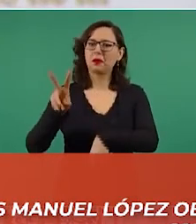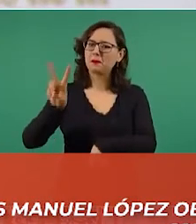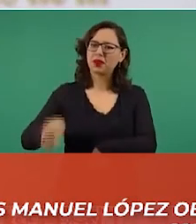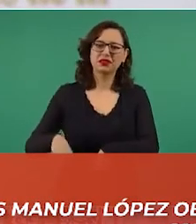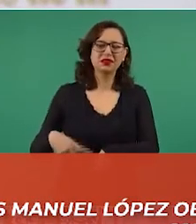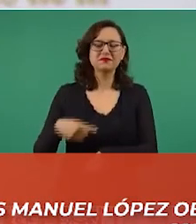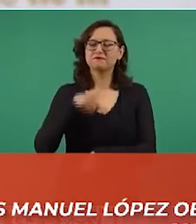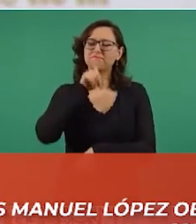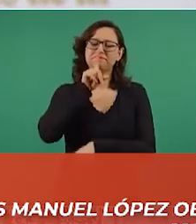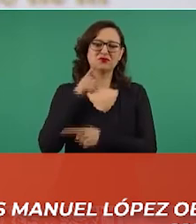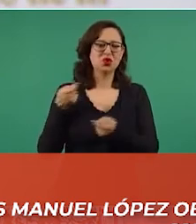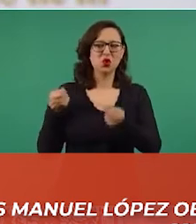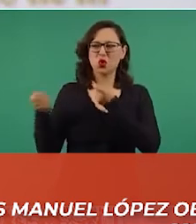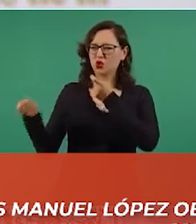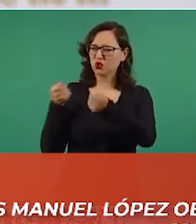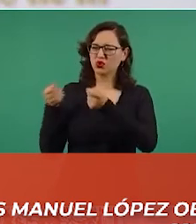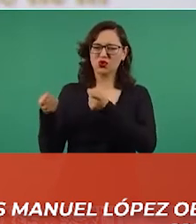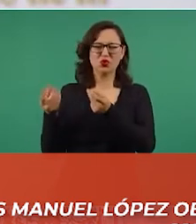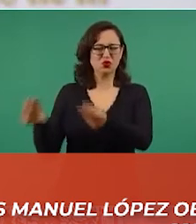como antes.